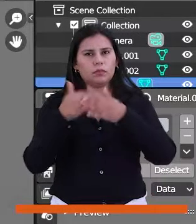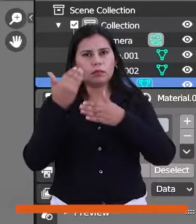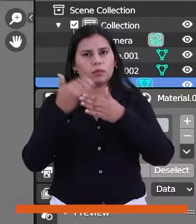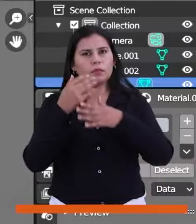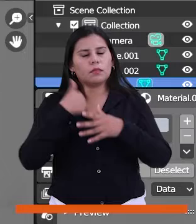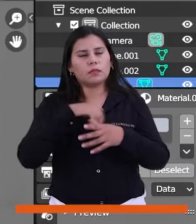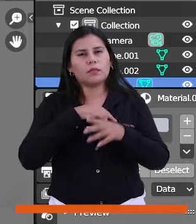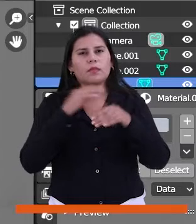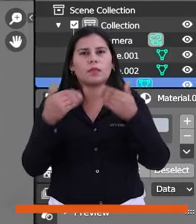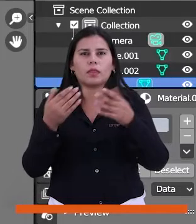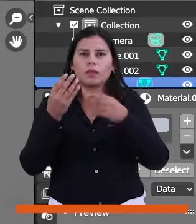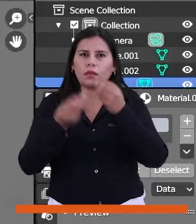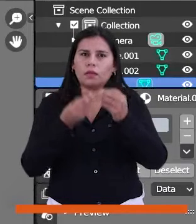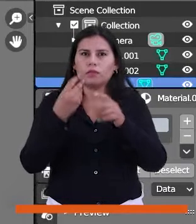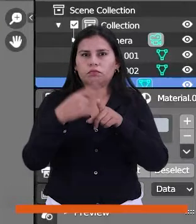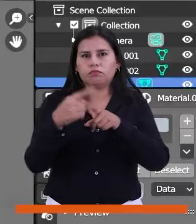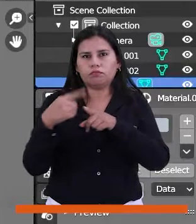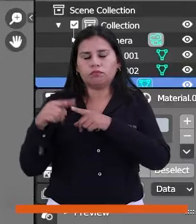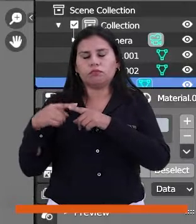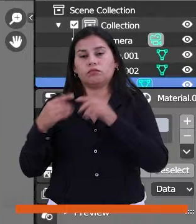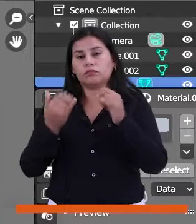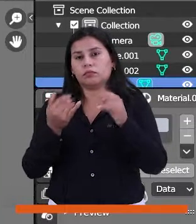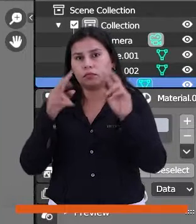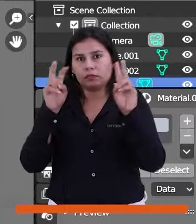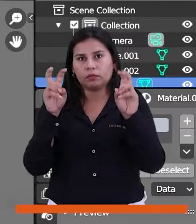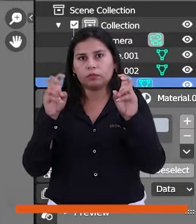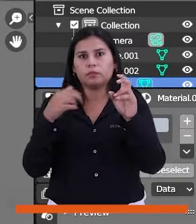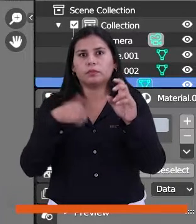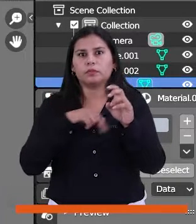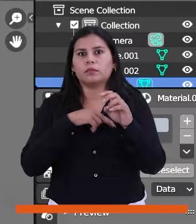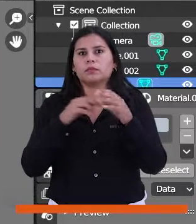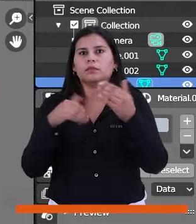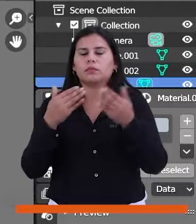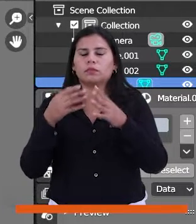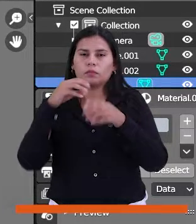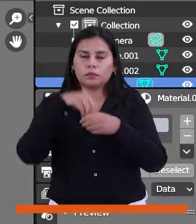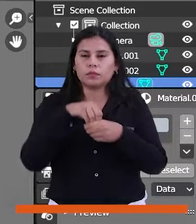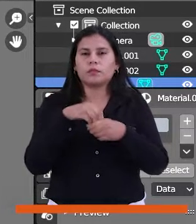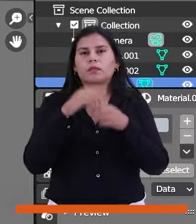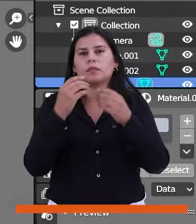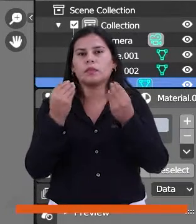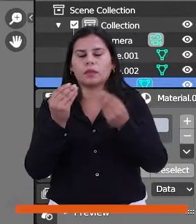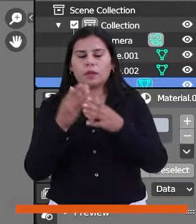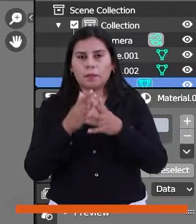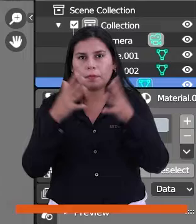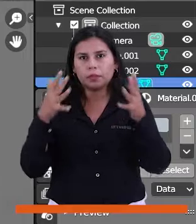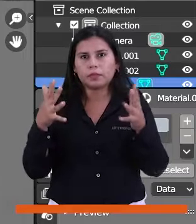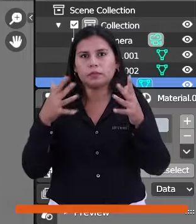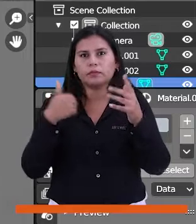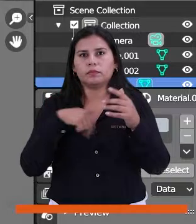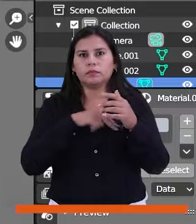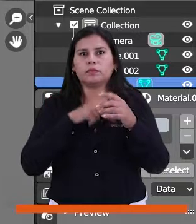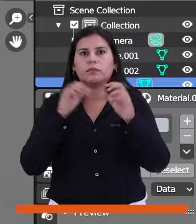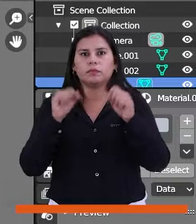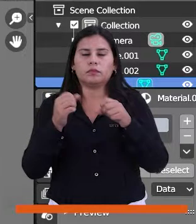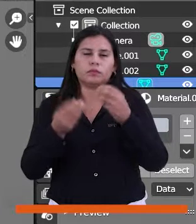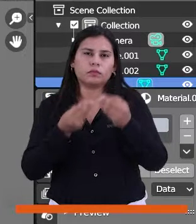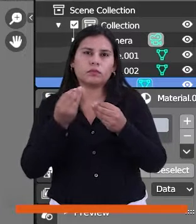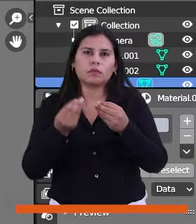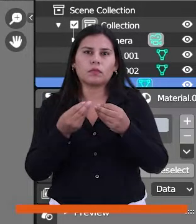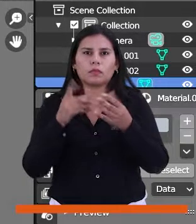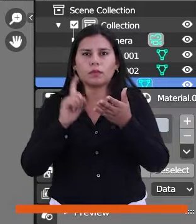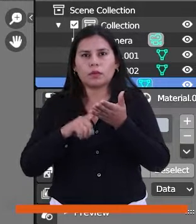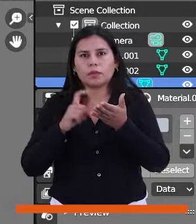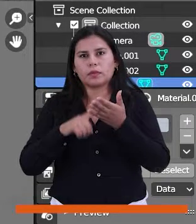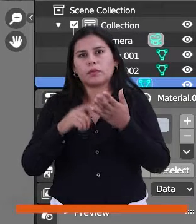podemos empezar a jugar con nuestras texturas. En este caso voy a ocultar esta ventana. Para ocultarla, sencillamente coloco